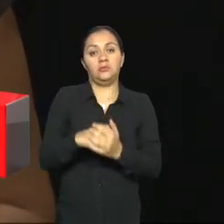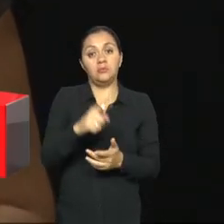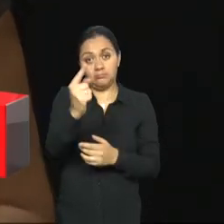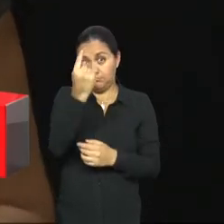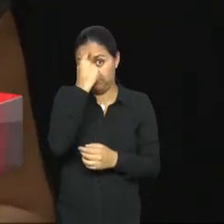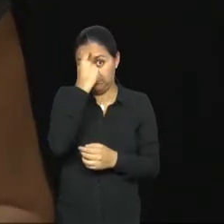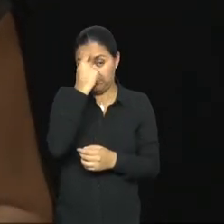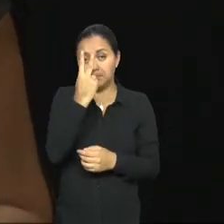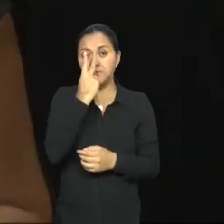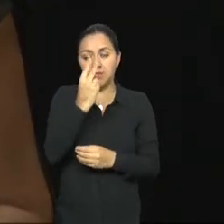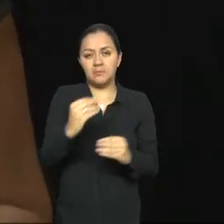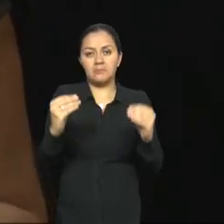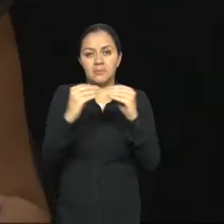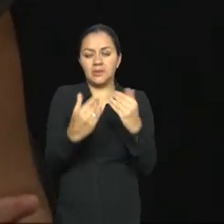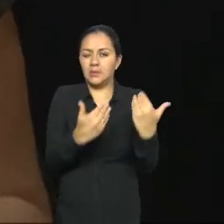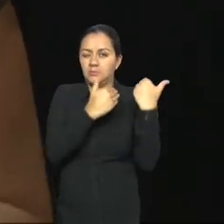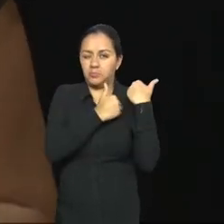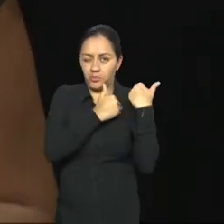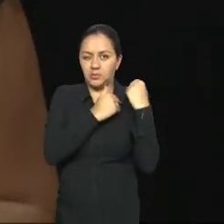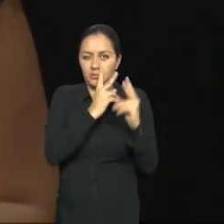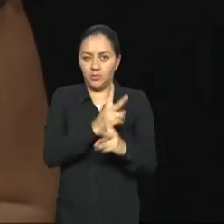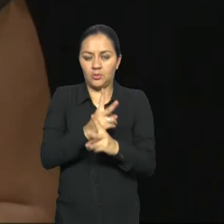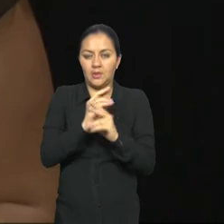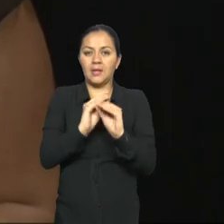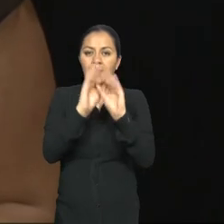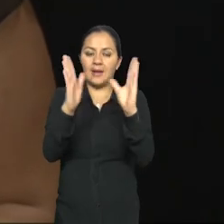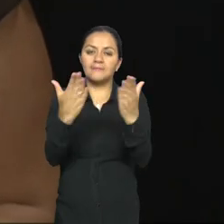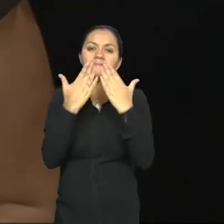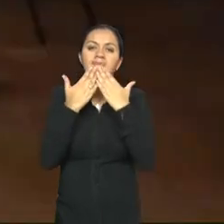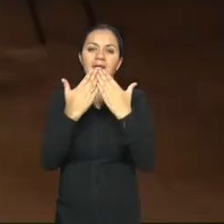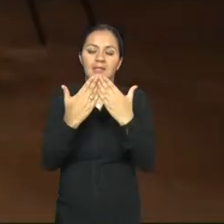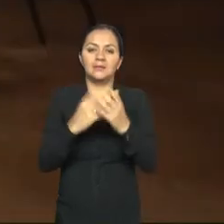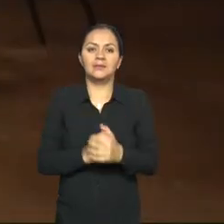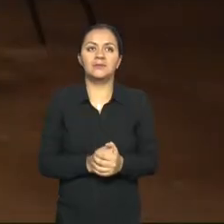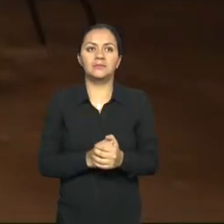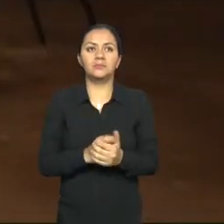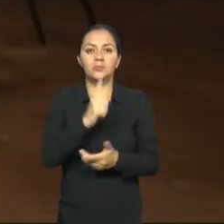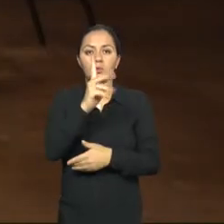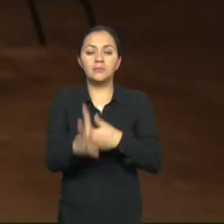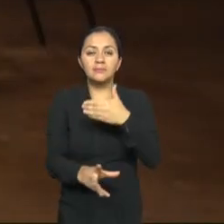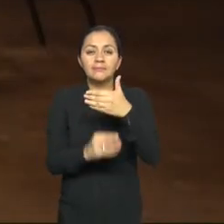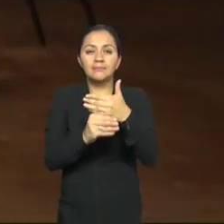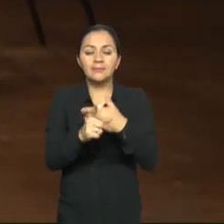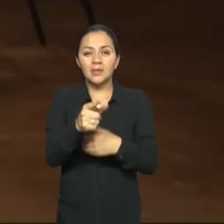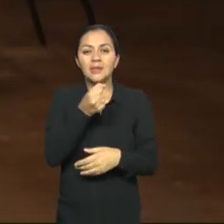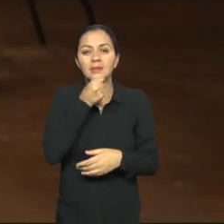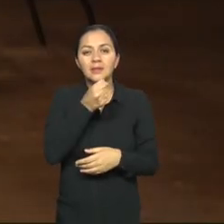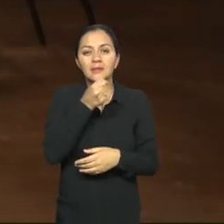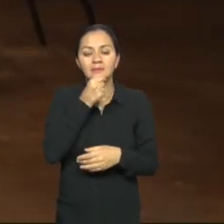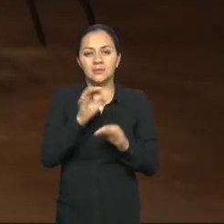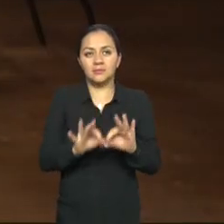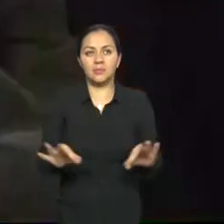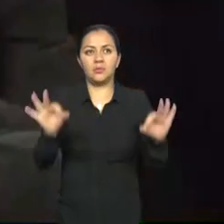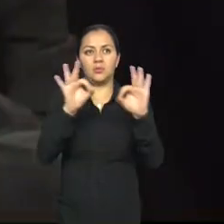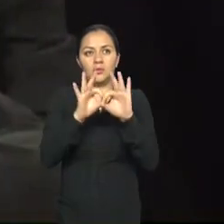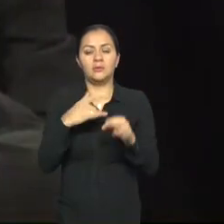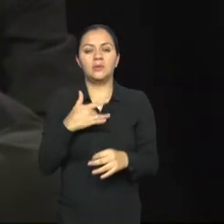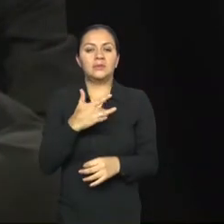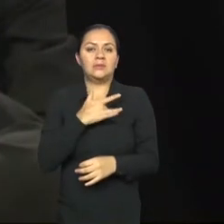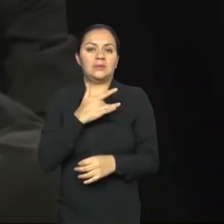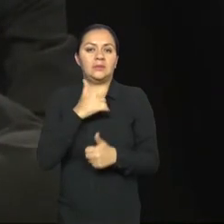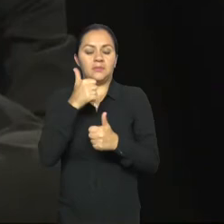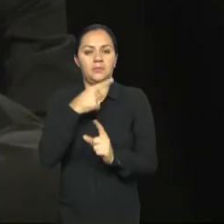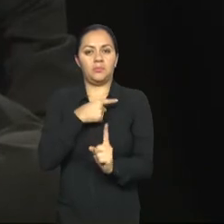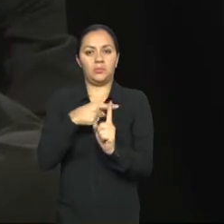conscientes de que tenemos que hacer de una manera responsable. Muchas gracias, Santiago. A mí me gustaría terminar esta entrevista. Me he sentido muy a gusto porque